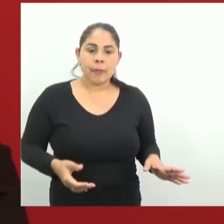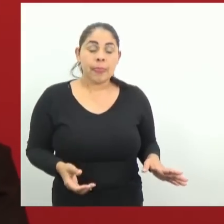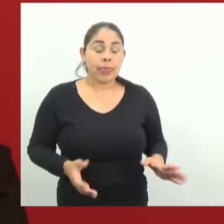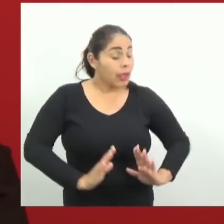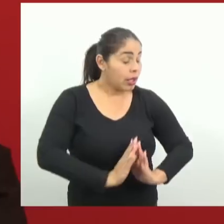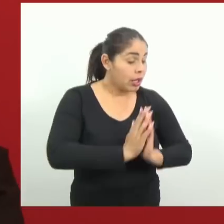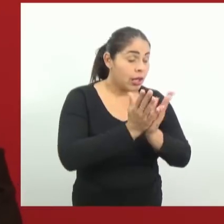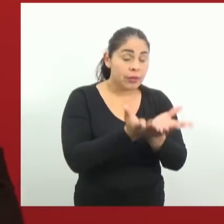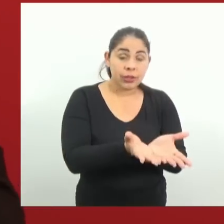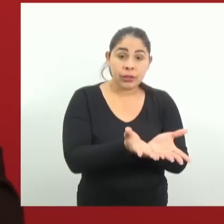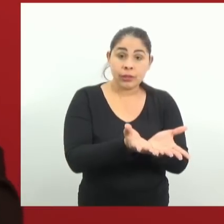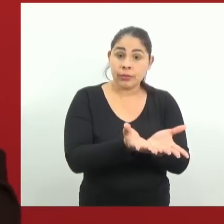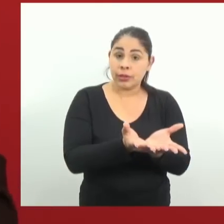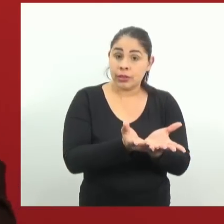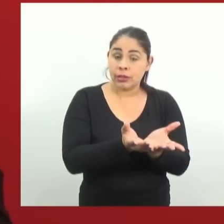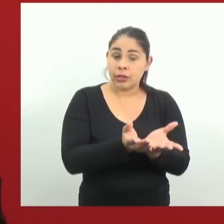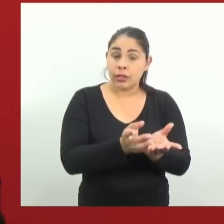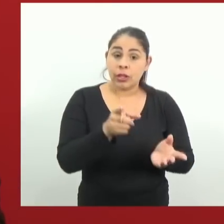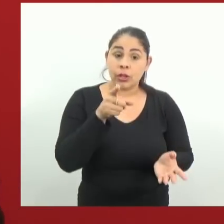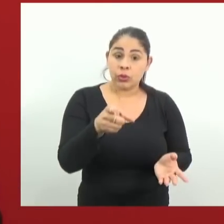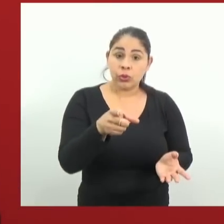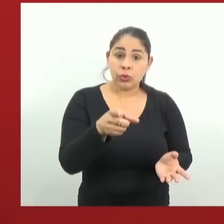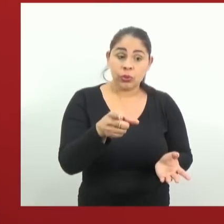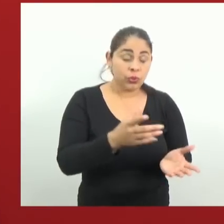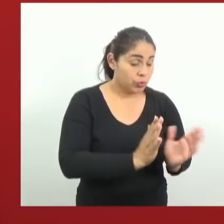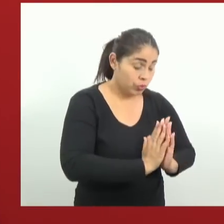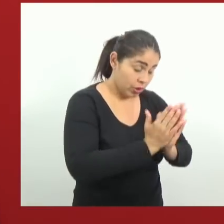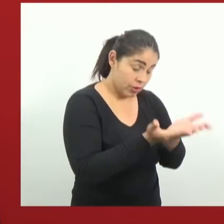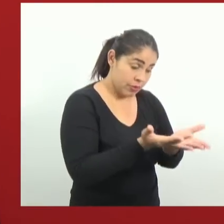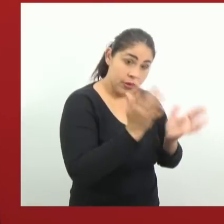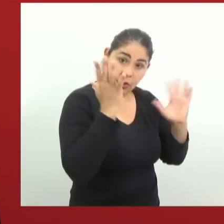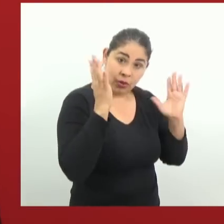La Biblia que tú sujetas con tus manos,